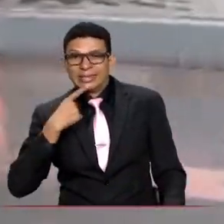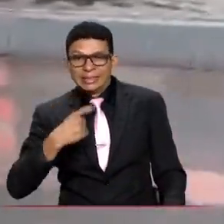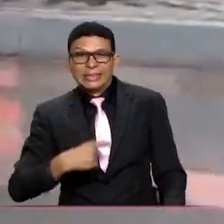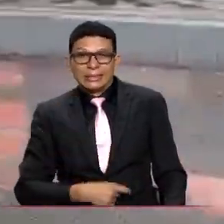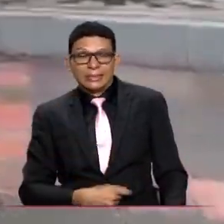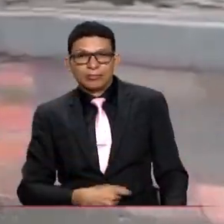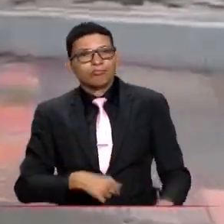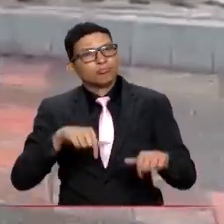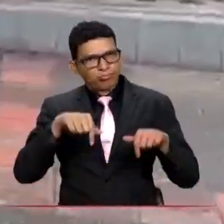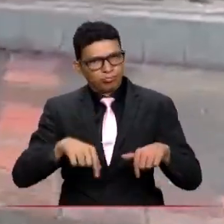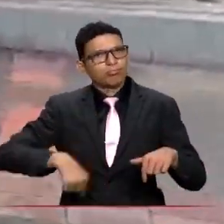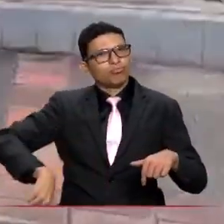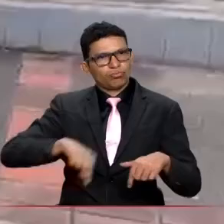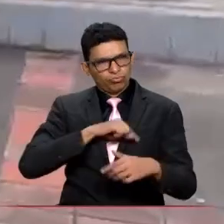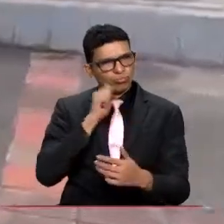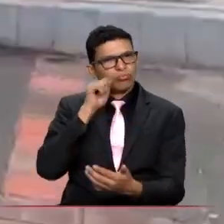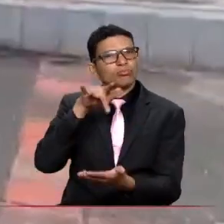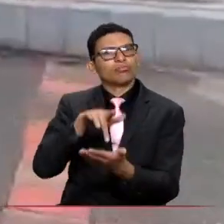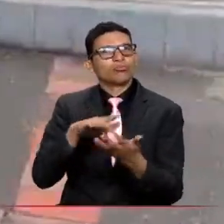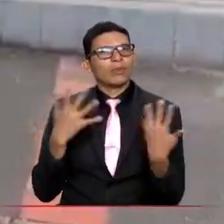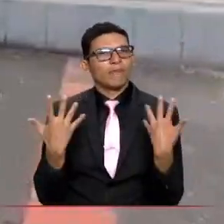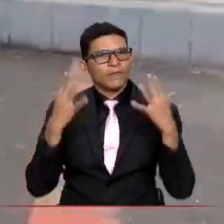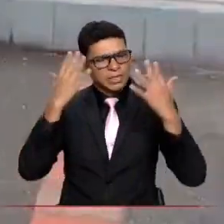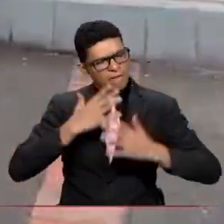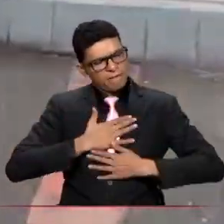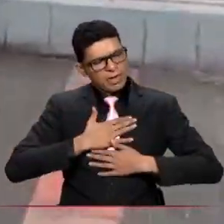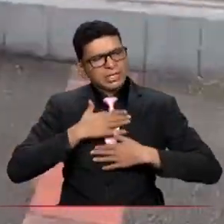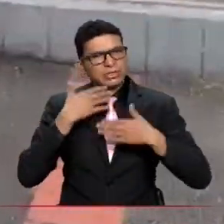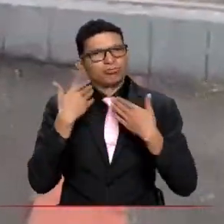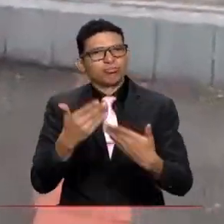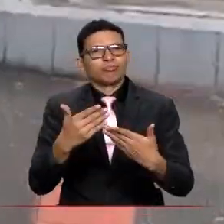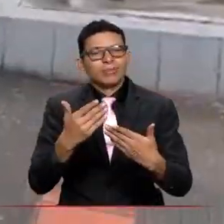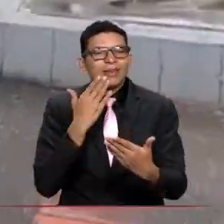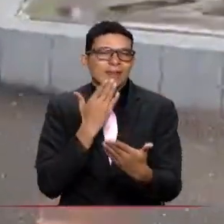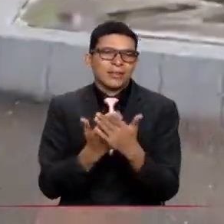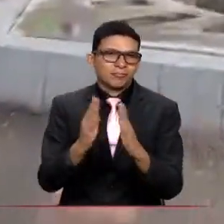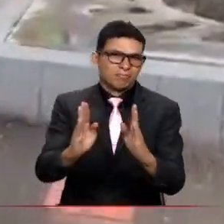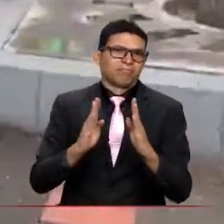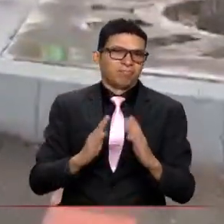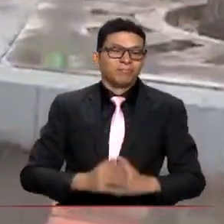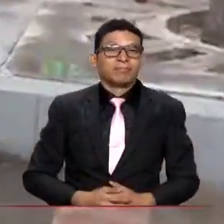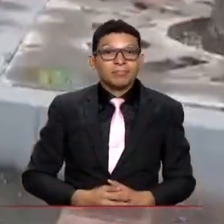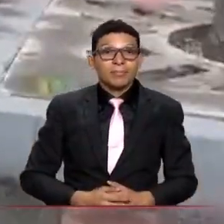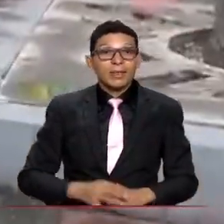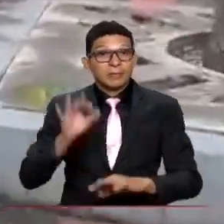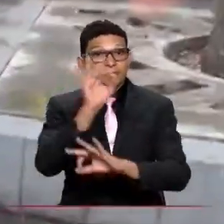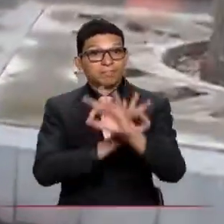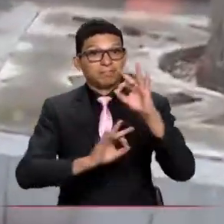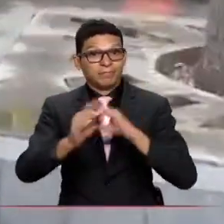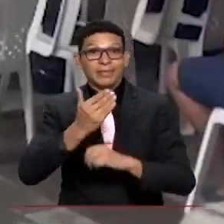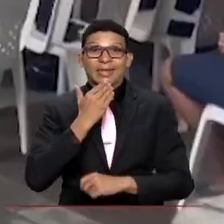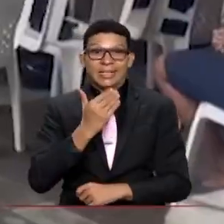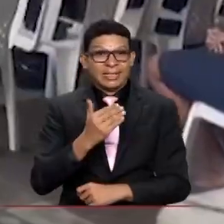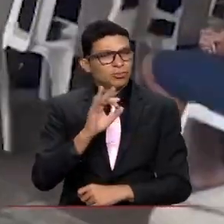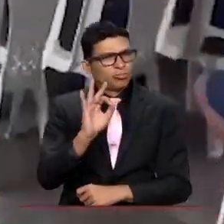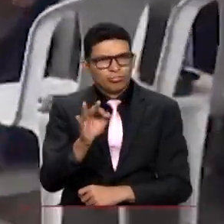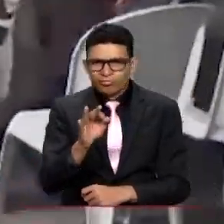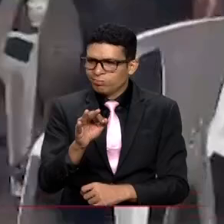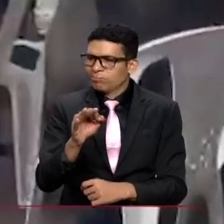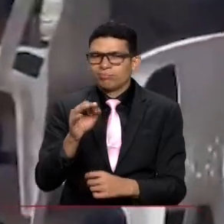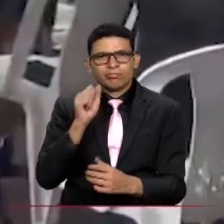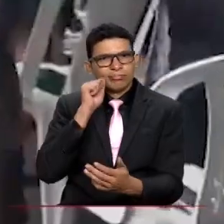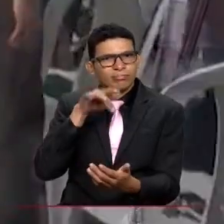y aquí estuvimos nosotros para acompañarlos, así que felicitaciones y muchas gracias por habernos recibido. Agradezco a Telepacífico por siempre estar ahí, por